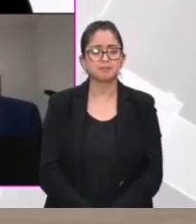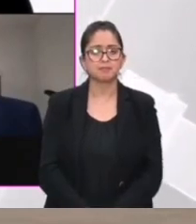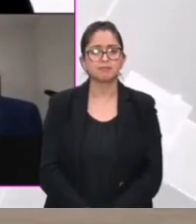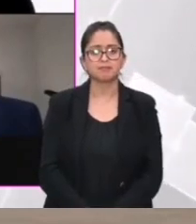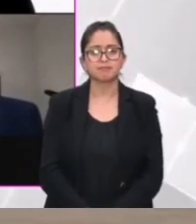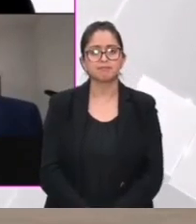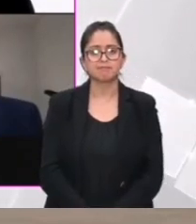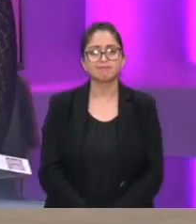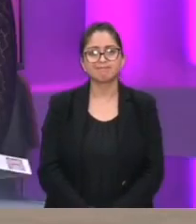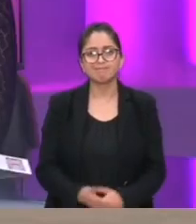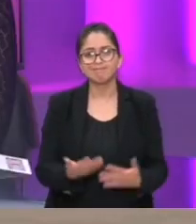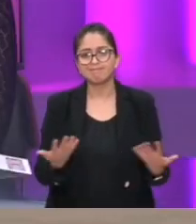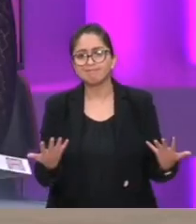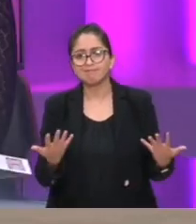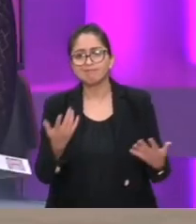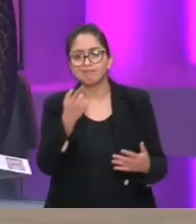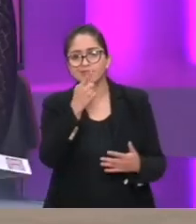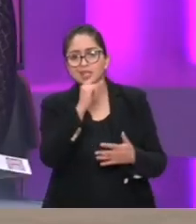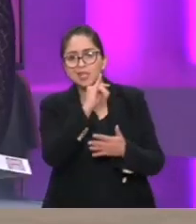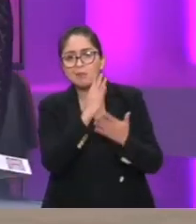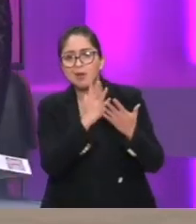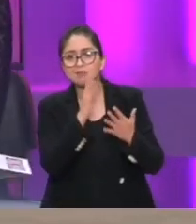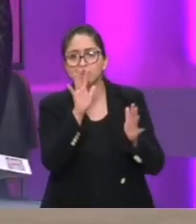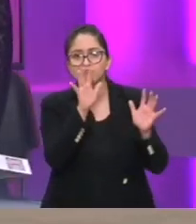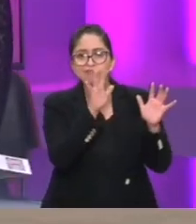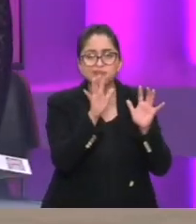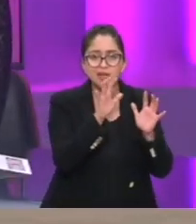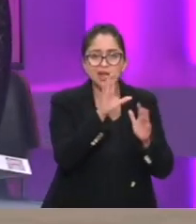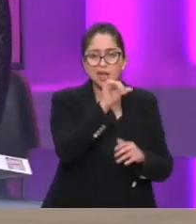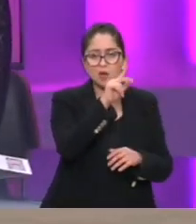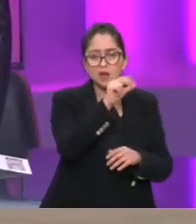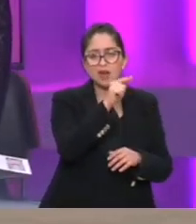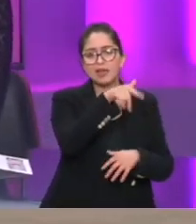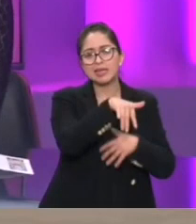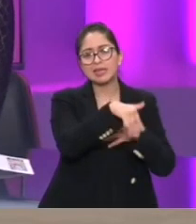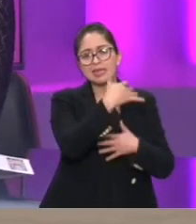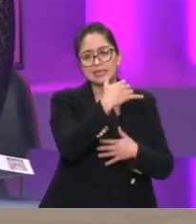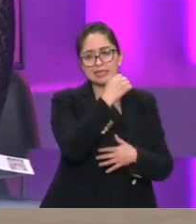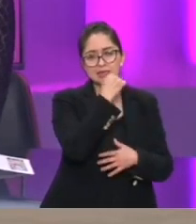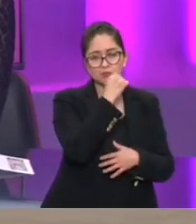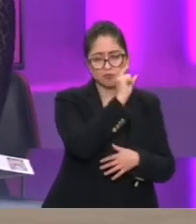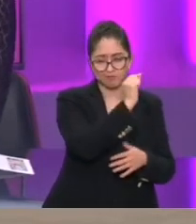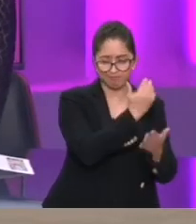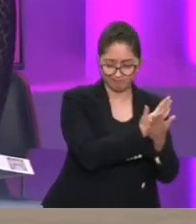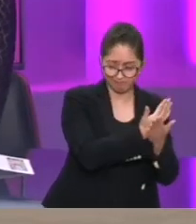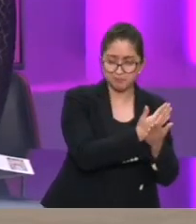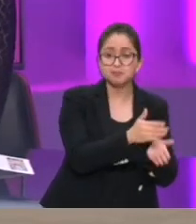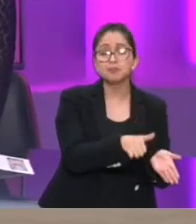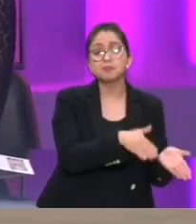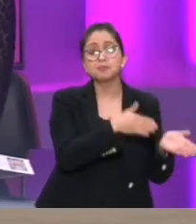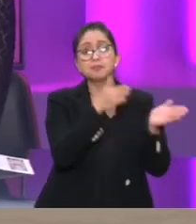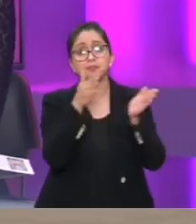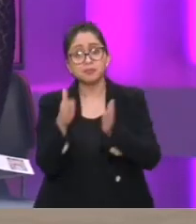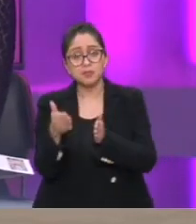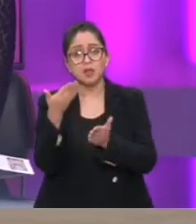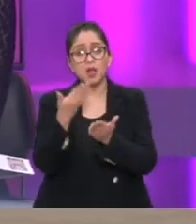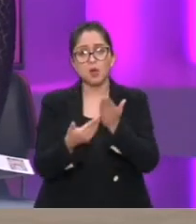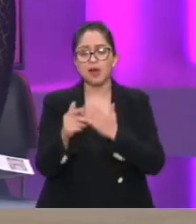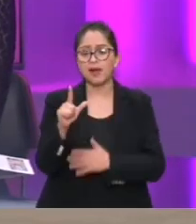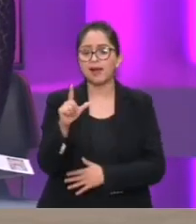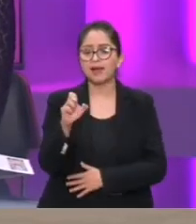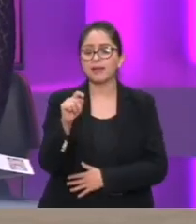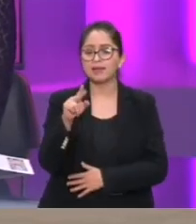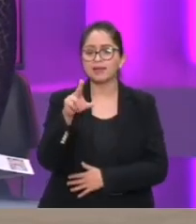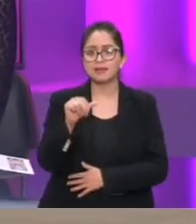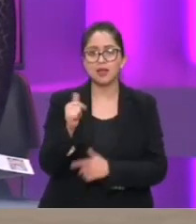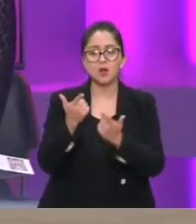Se nos congeló la imagen de Carolina Garza, pero bueno, le quedaban 15 segunditos. Entonces partimos a las conclusiones de Leticia Gómez del